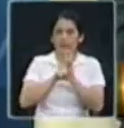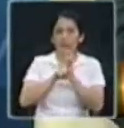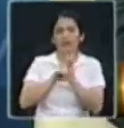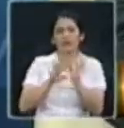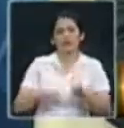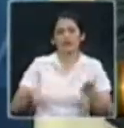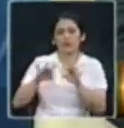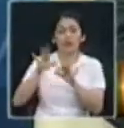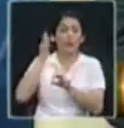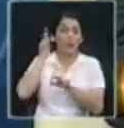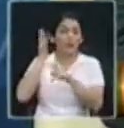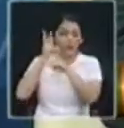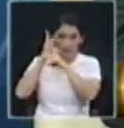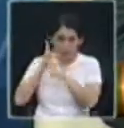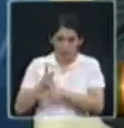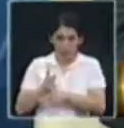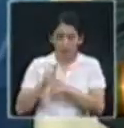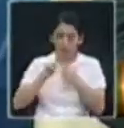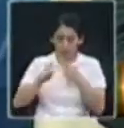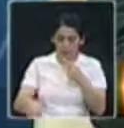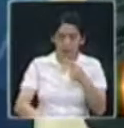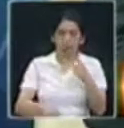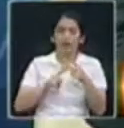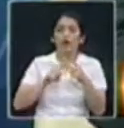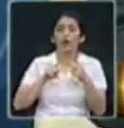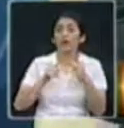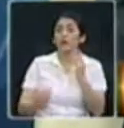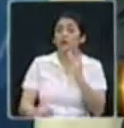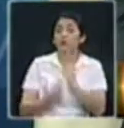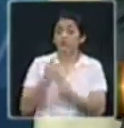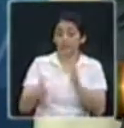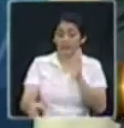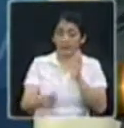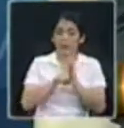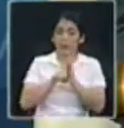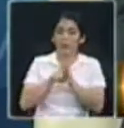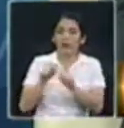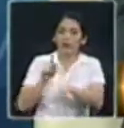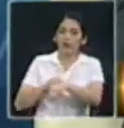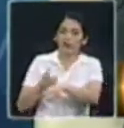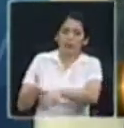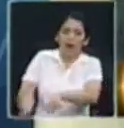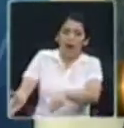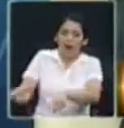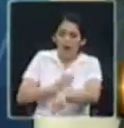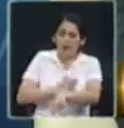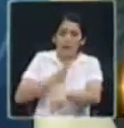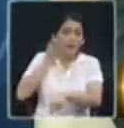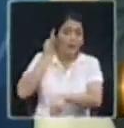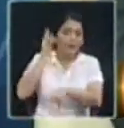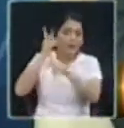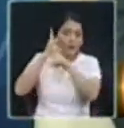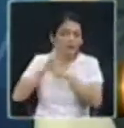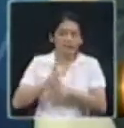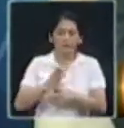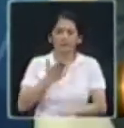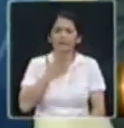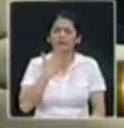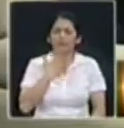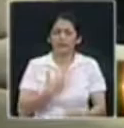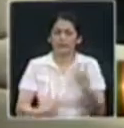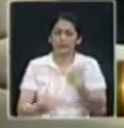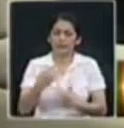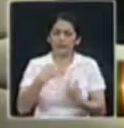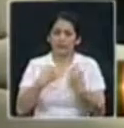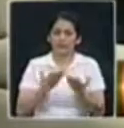algunos aspectos tipificados en el Código Integral Penal. ¿Y cuáles son los aspectos más importantes de esta ley, de esta normativa? Bueno, sí, efectivamente,